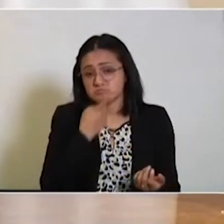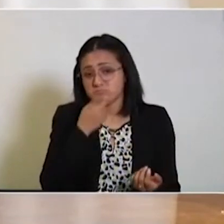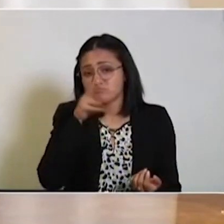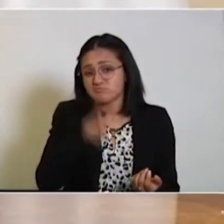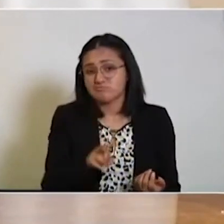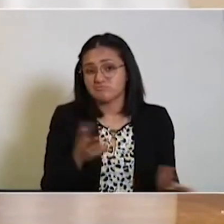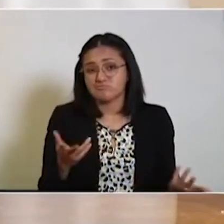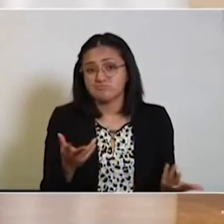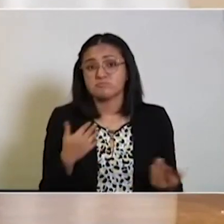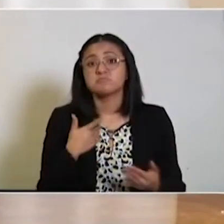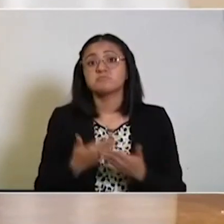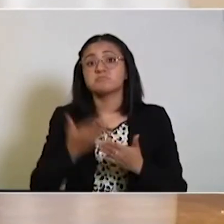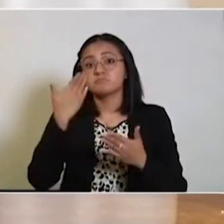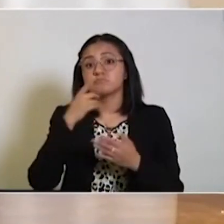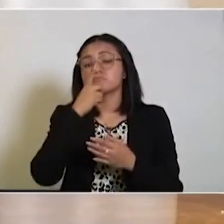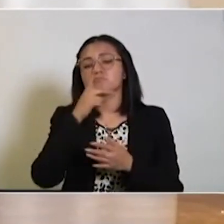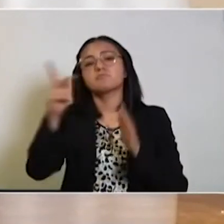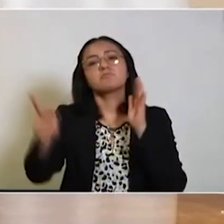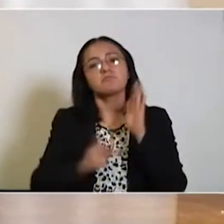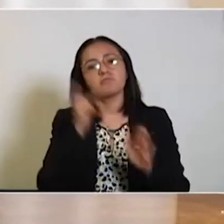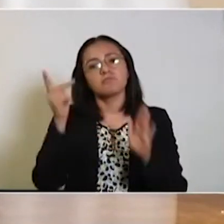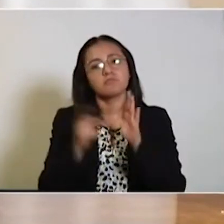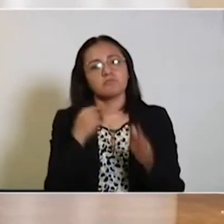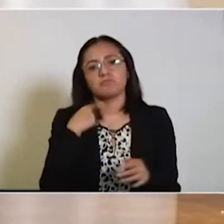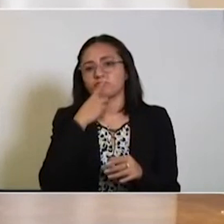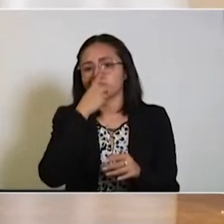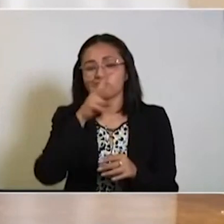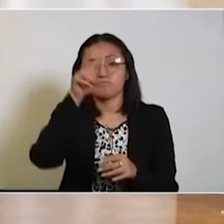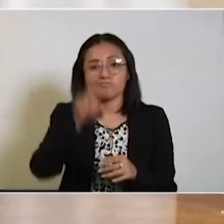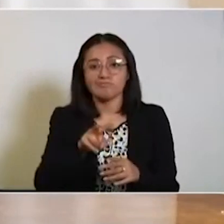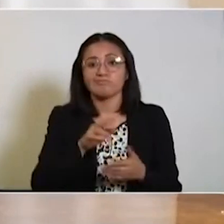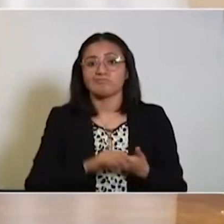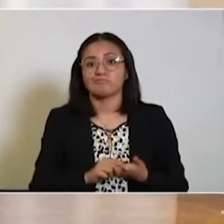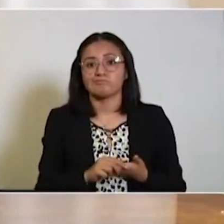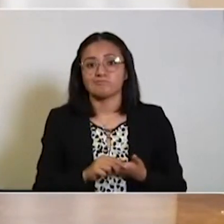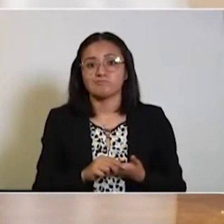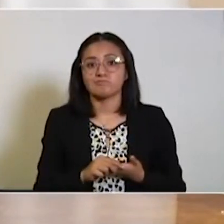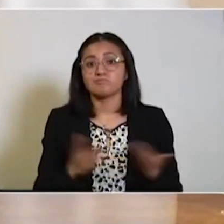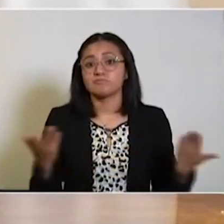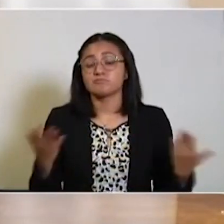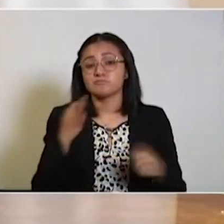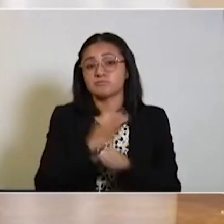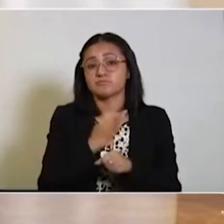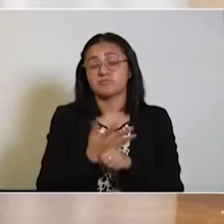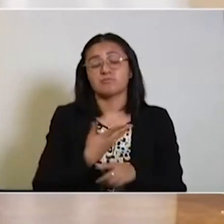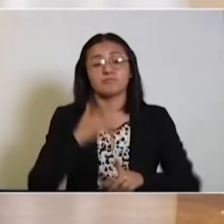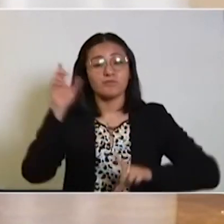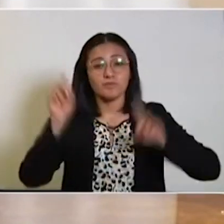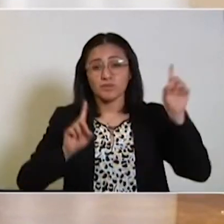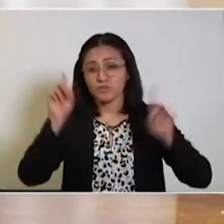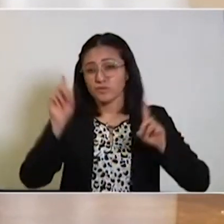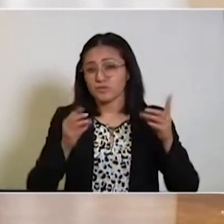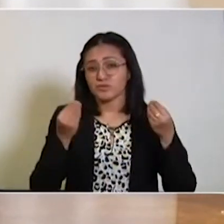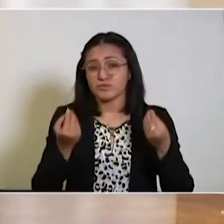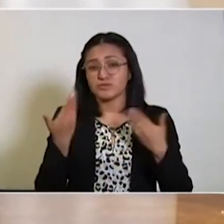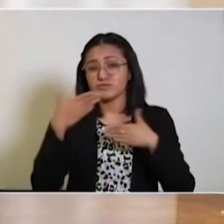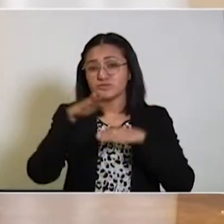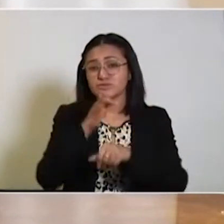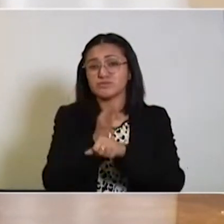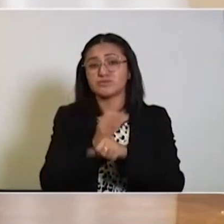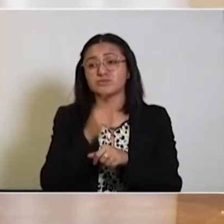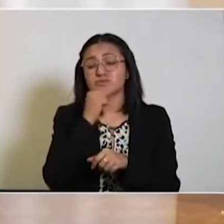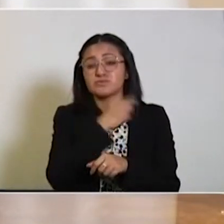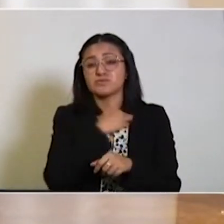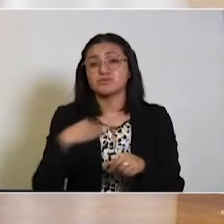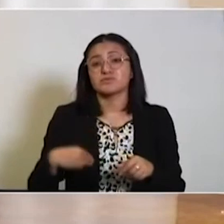digo, lo he dicho y lo voy a seguir diciendo. Tenemos muchas dudas respecto al actuar de